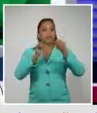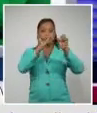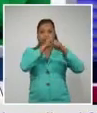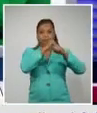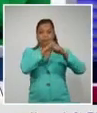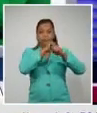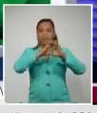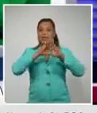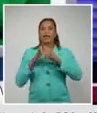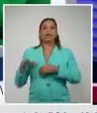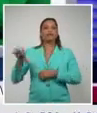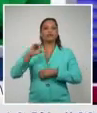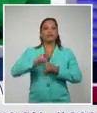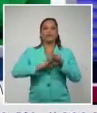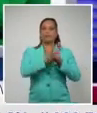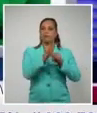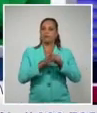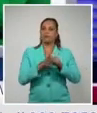pandemia.